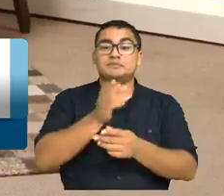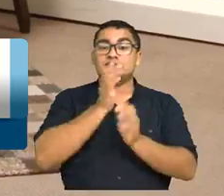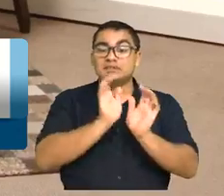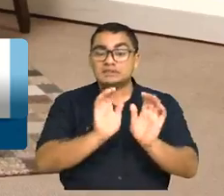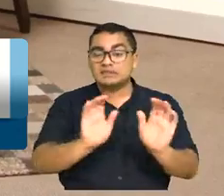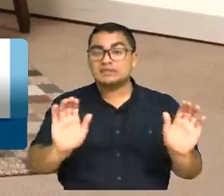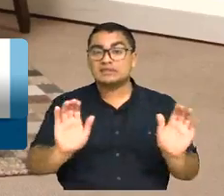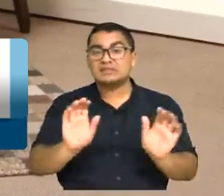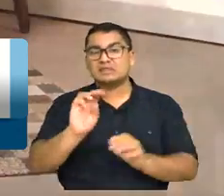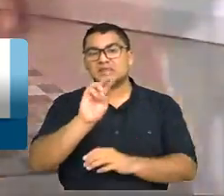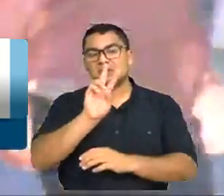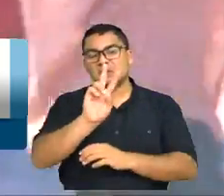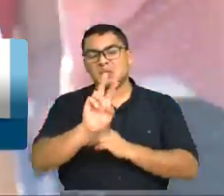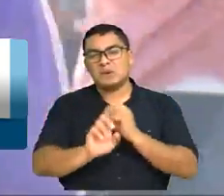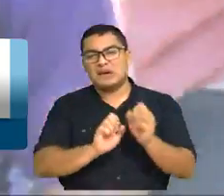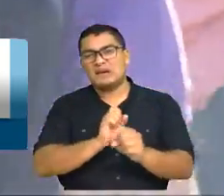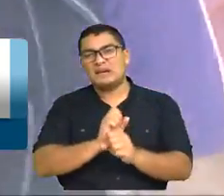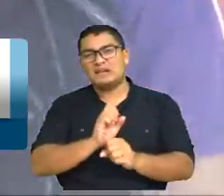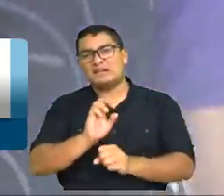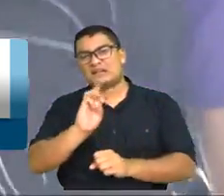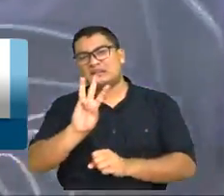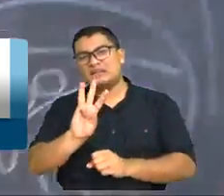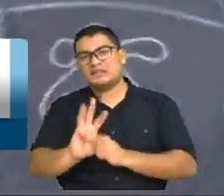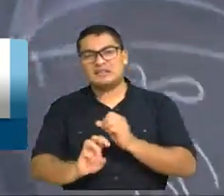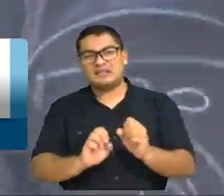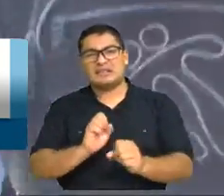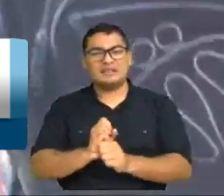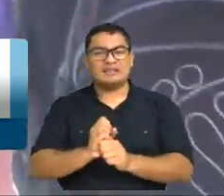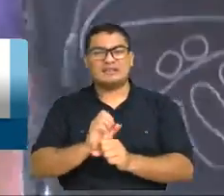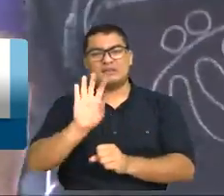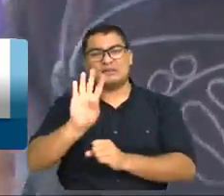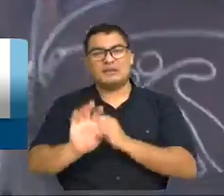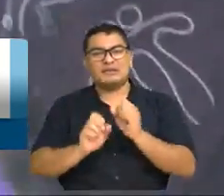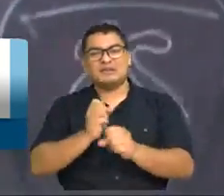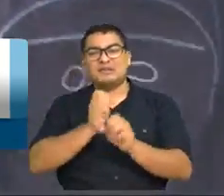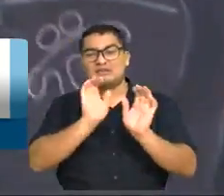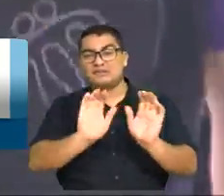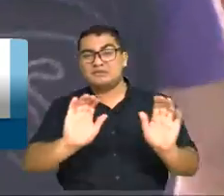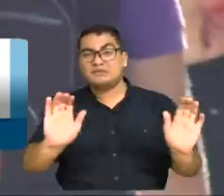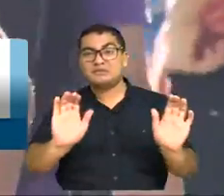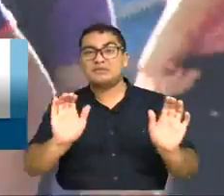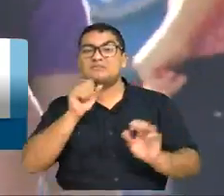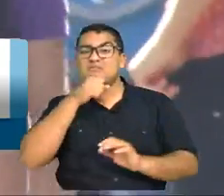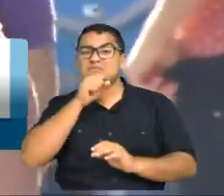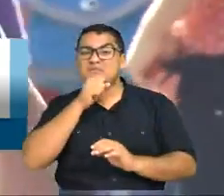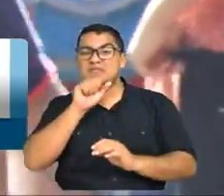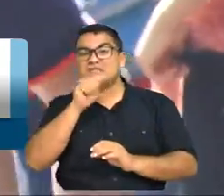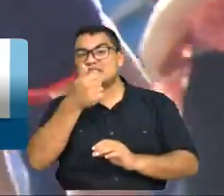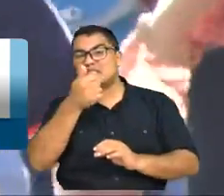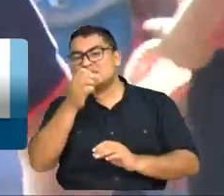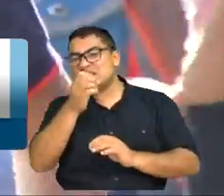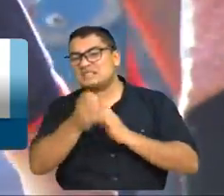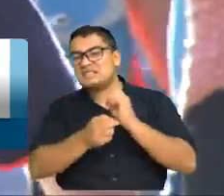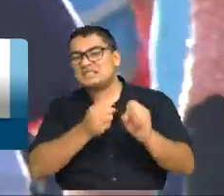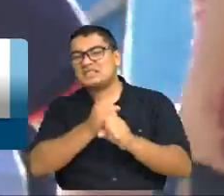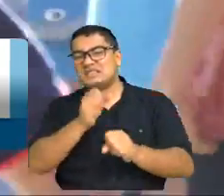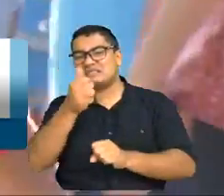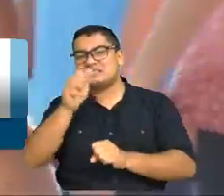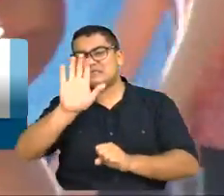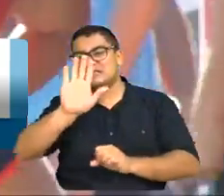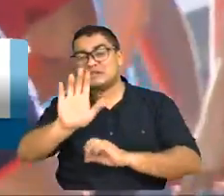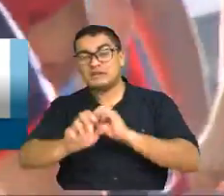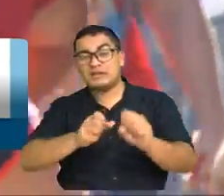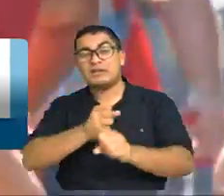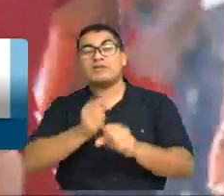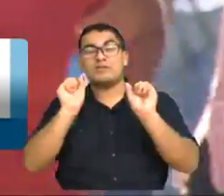5 años y a la gente de adulto mayor, mayor de 60 años, 65 años. Son las edades extremos, que es donde más se puede provocar el golpe